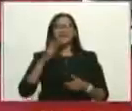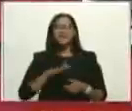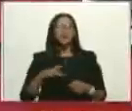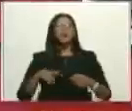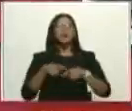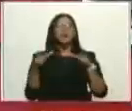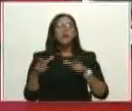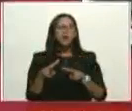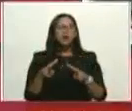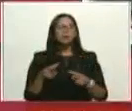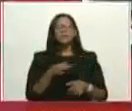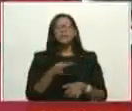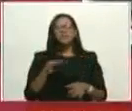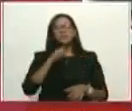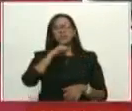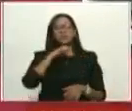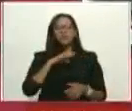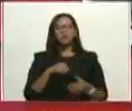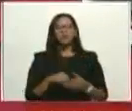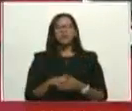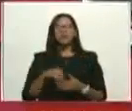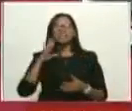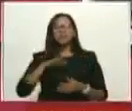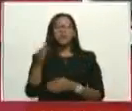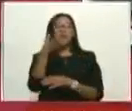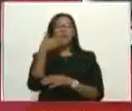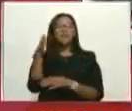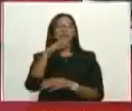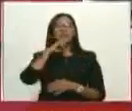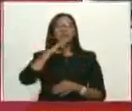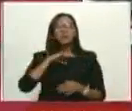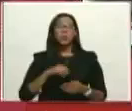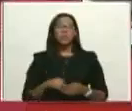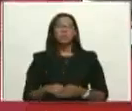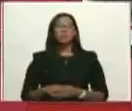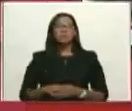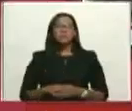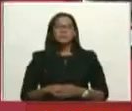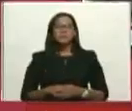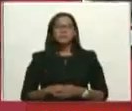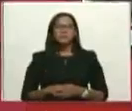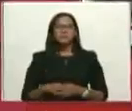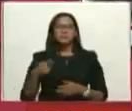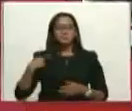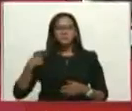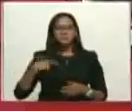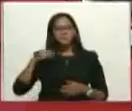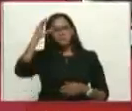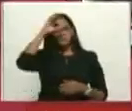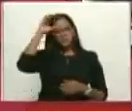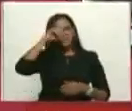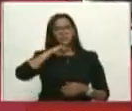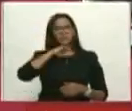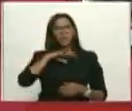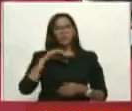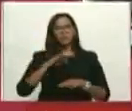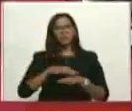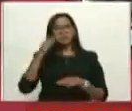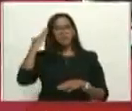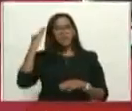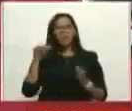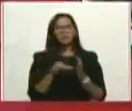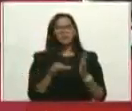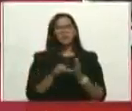correcto de la historia, Diosdado. Estamos con las banderas históricas. Tenemos una conciencia histórica porque sabemos de